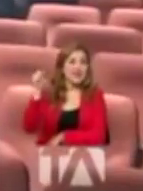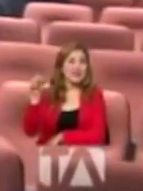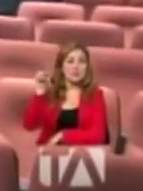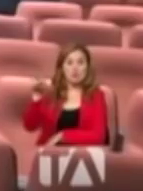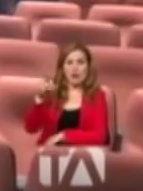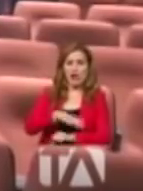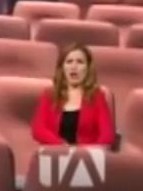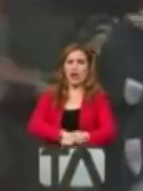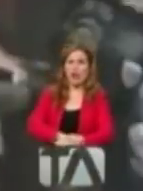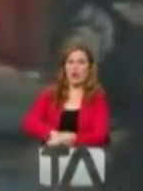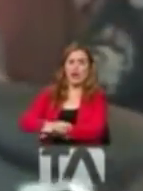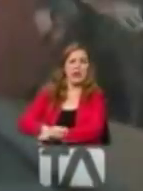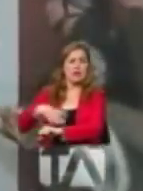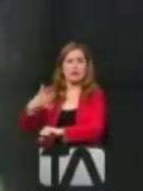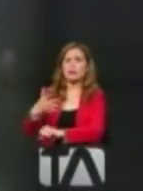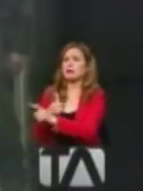en un callejón sin salida.